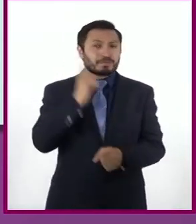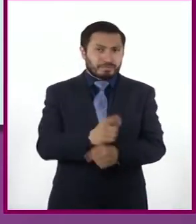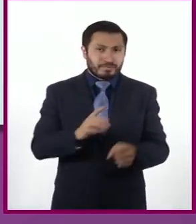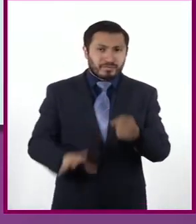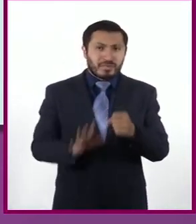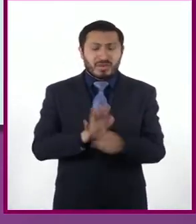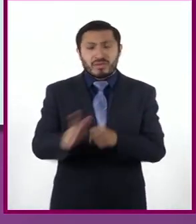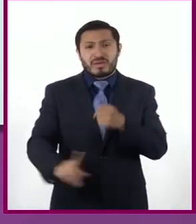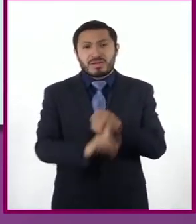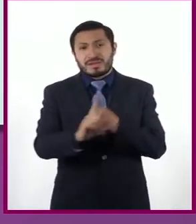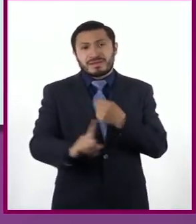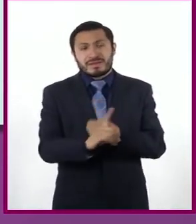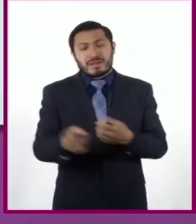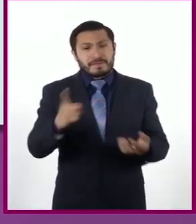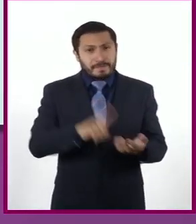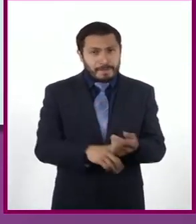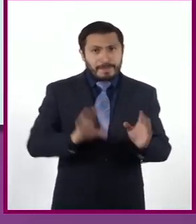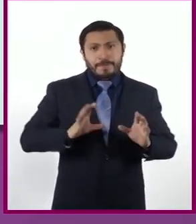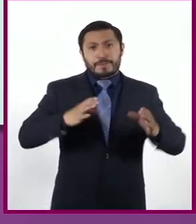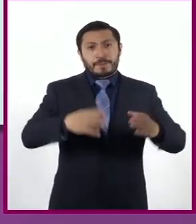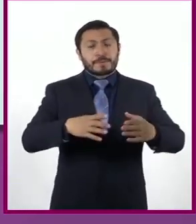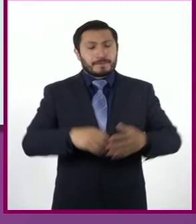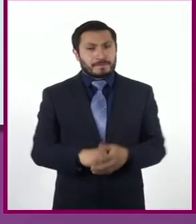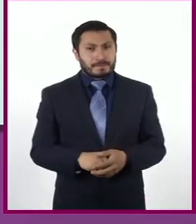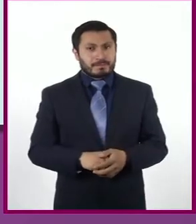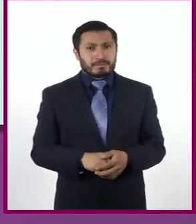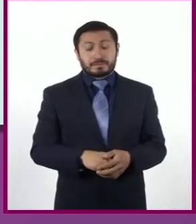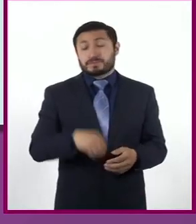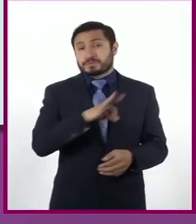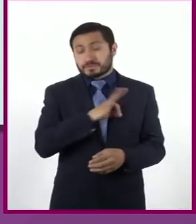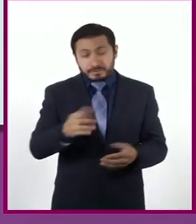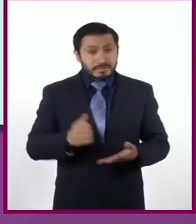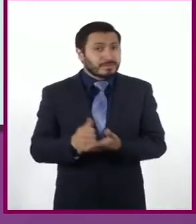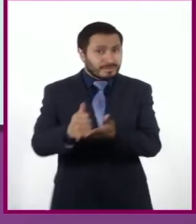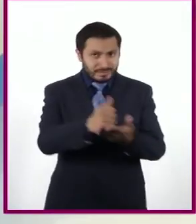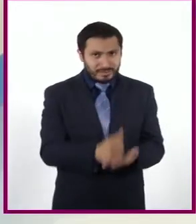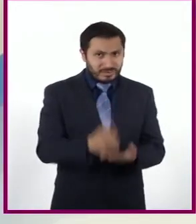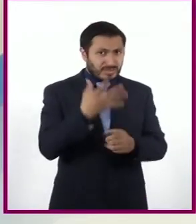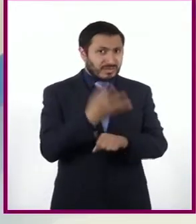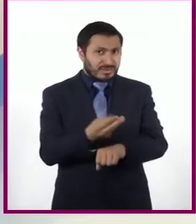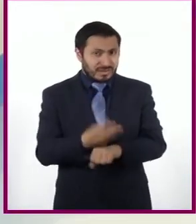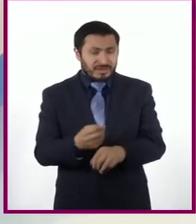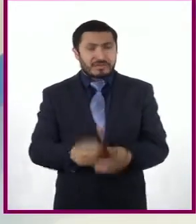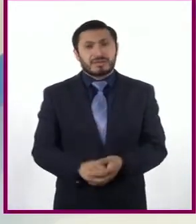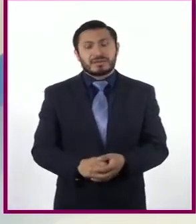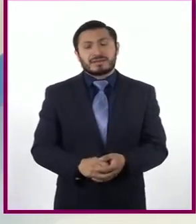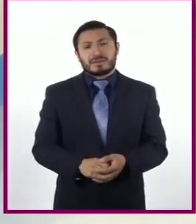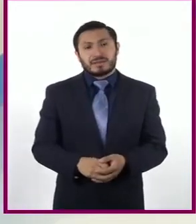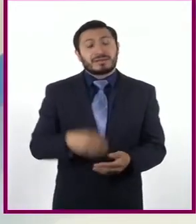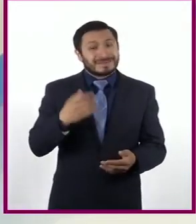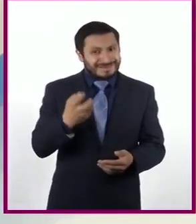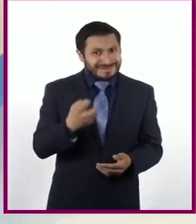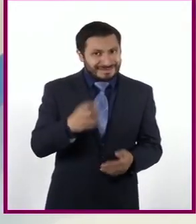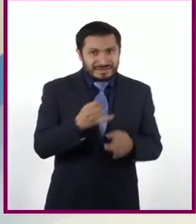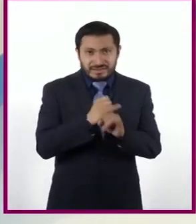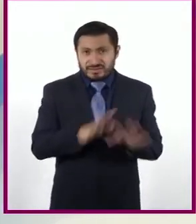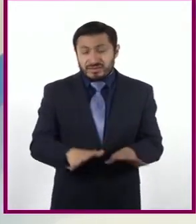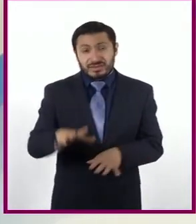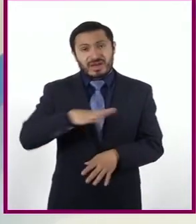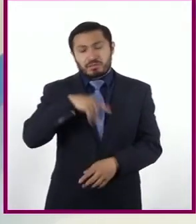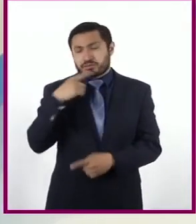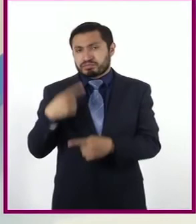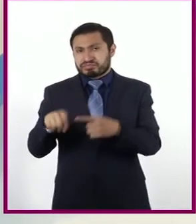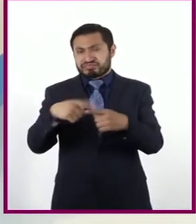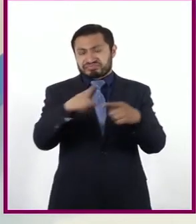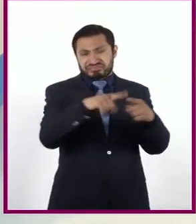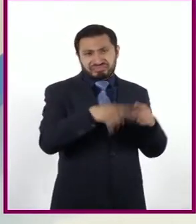necesidades que nos atañen de manera colectiva y poder intervenir en ellos. De acuerdo con lo anterior, hay diversos ámbitos en